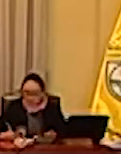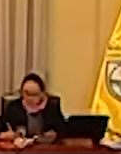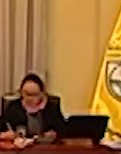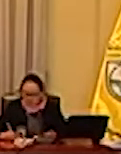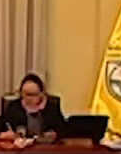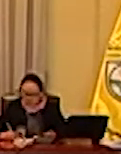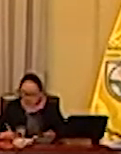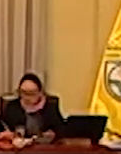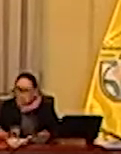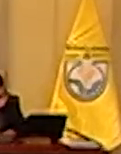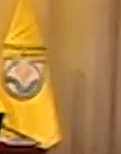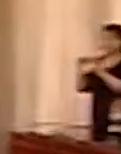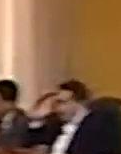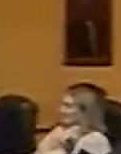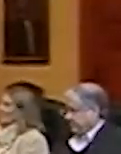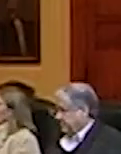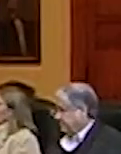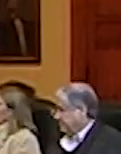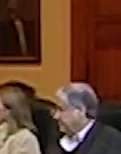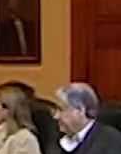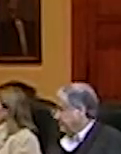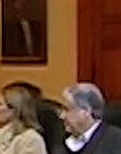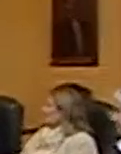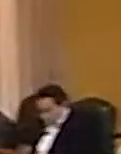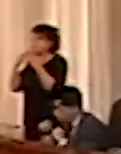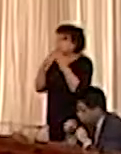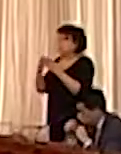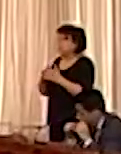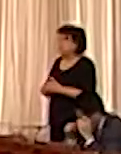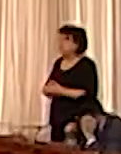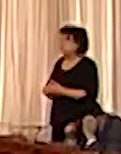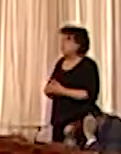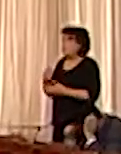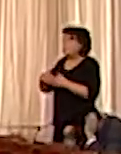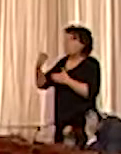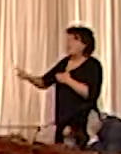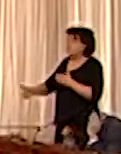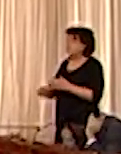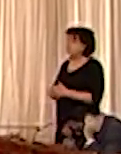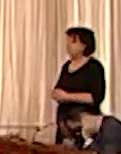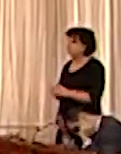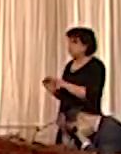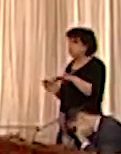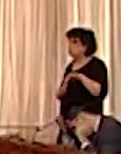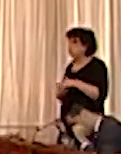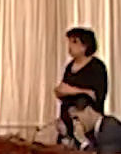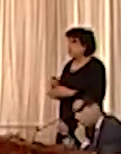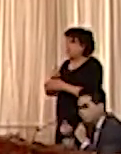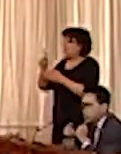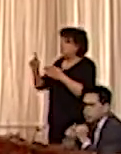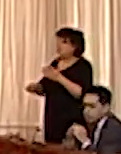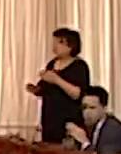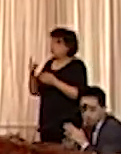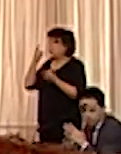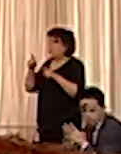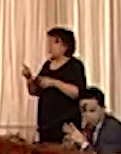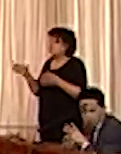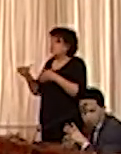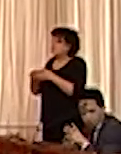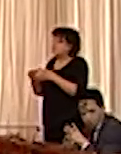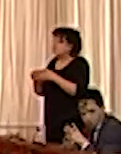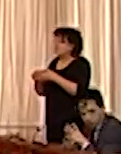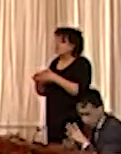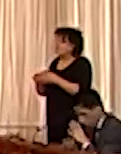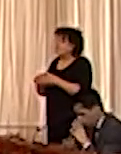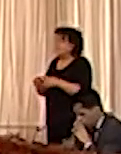se aprueba por unanimidad de votos muchas gracias siguiente punto por favor proyecto de acuerdo del consejo que aprueba la